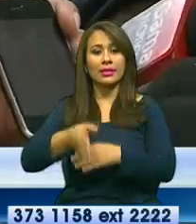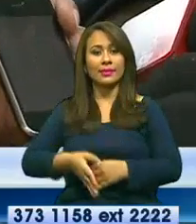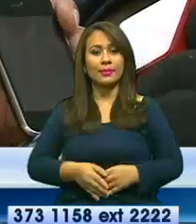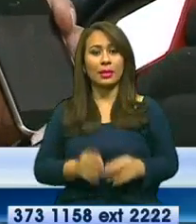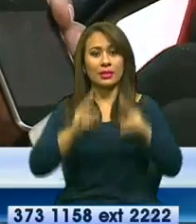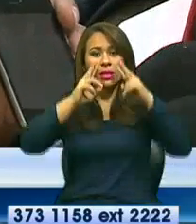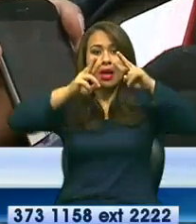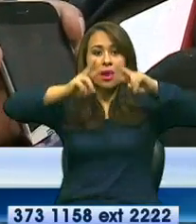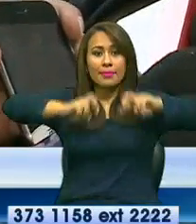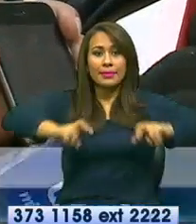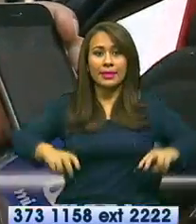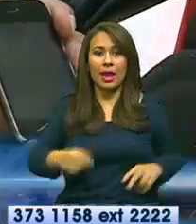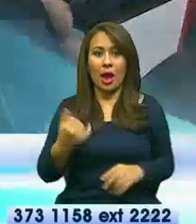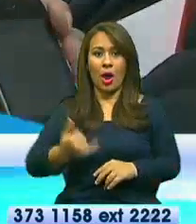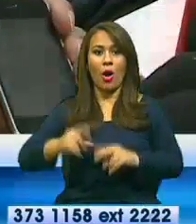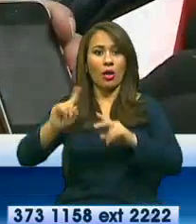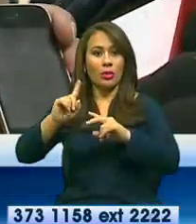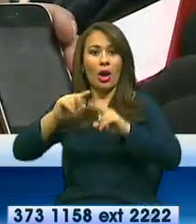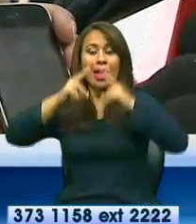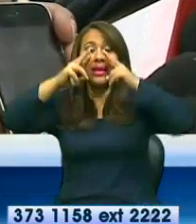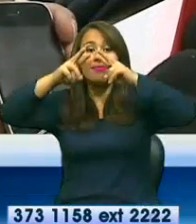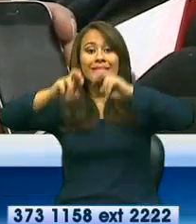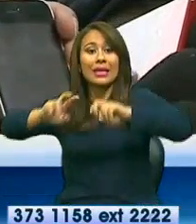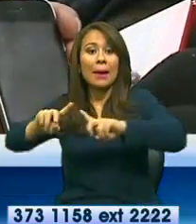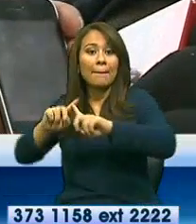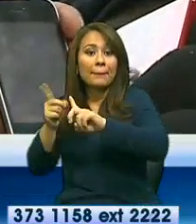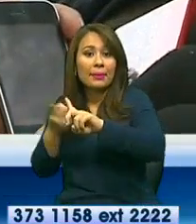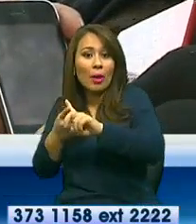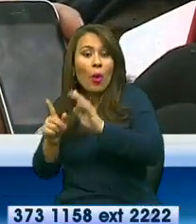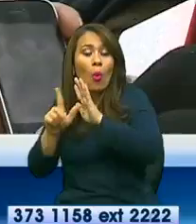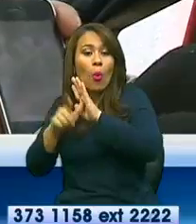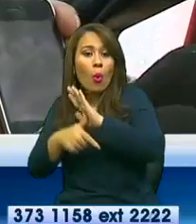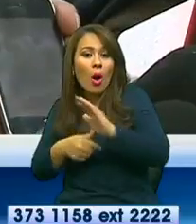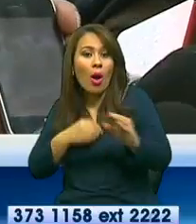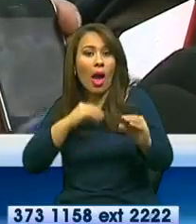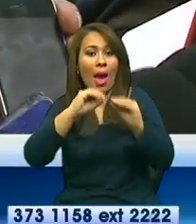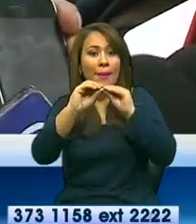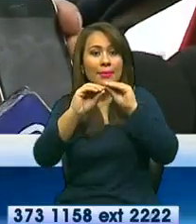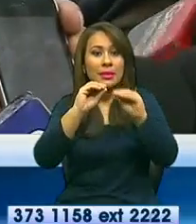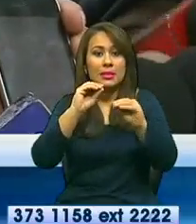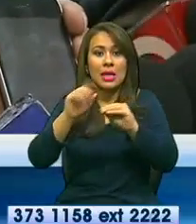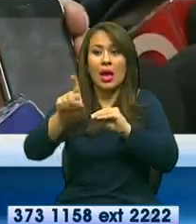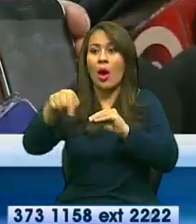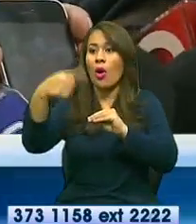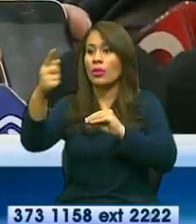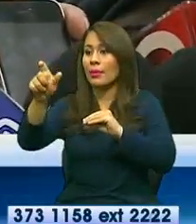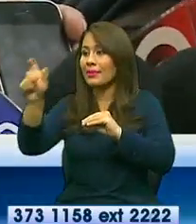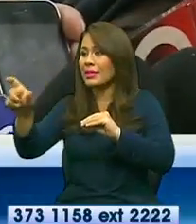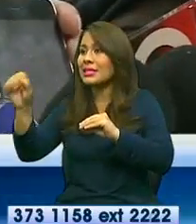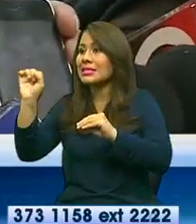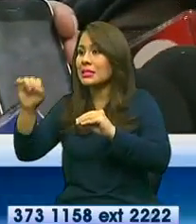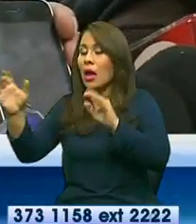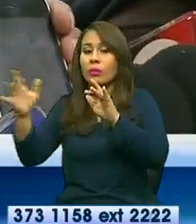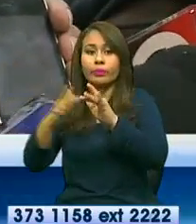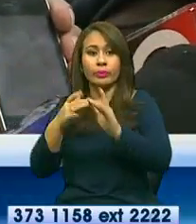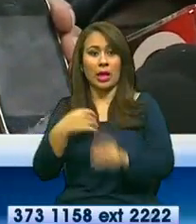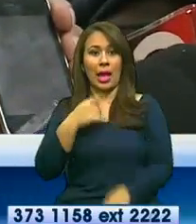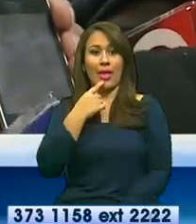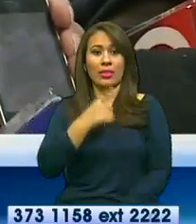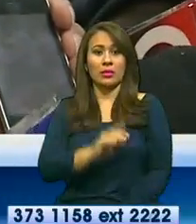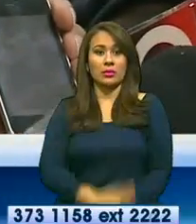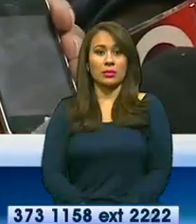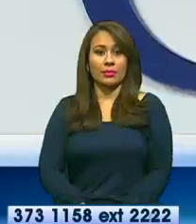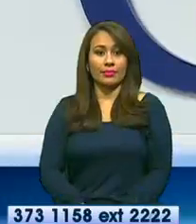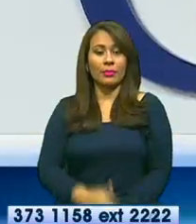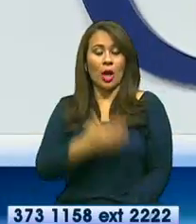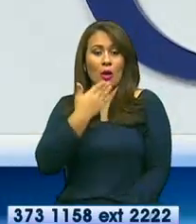la investigación y contar con elementos, podría solicitar la vinculación de determinadas personas. Ella ya ha dicho que la va a solicitar sin saber qué elementos